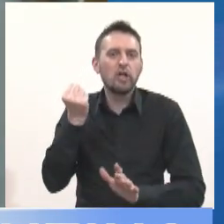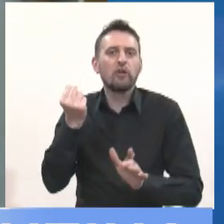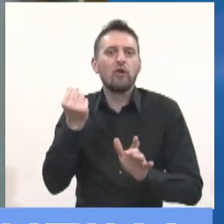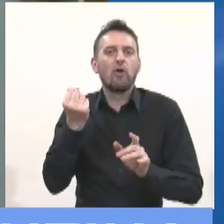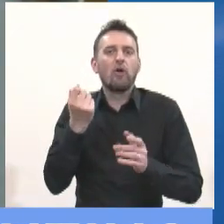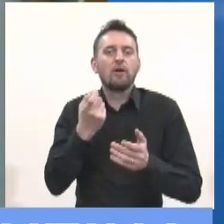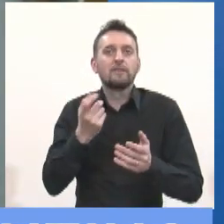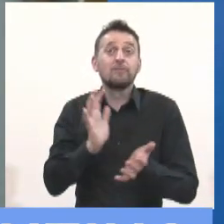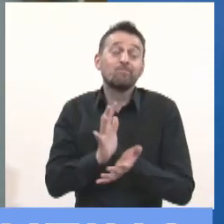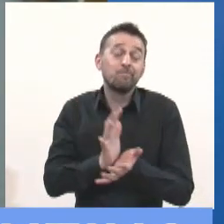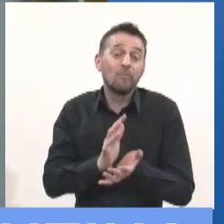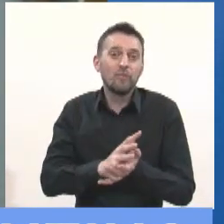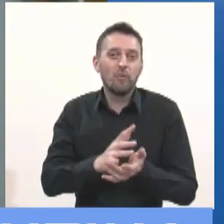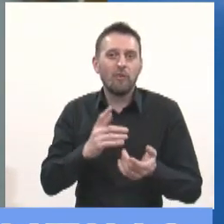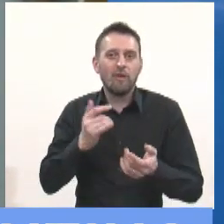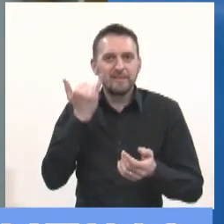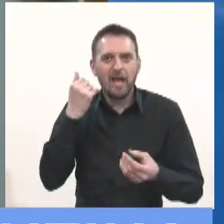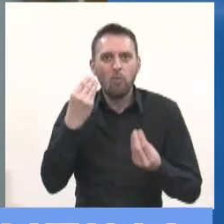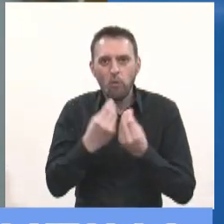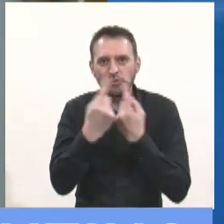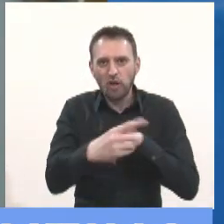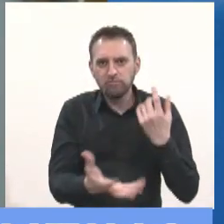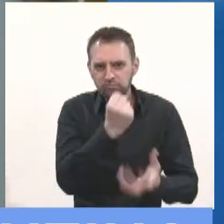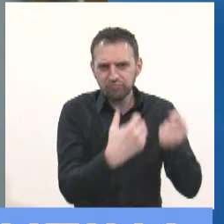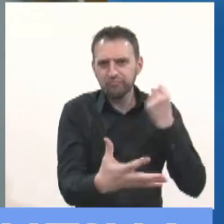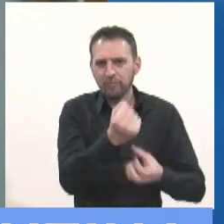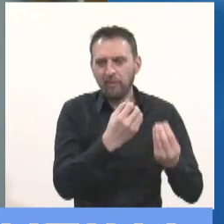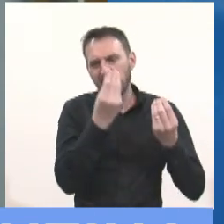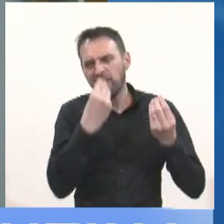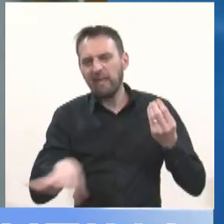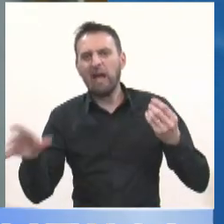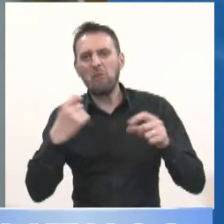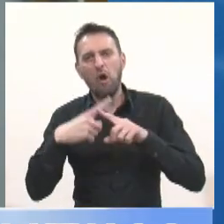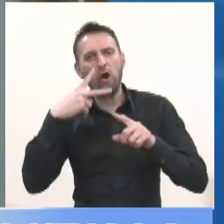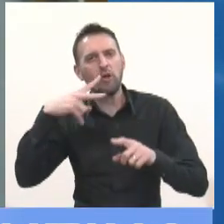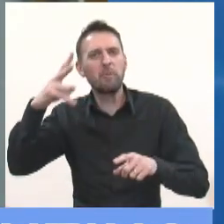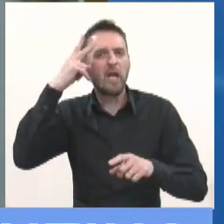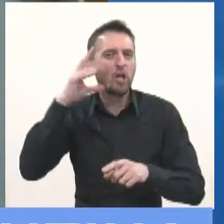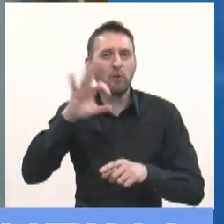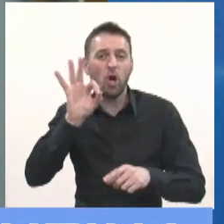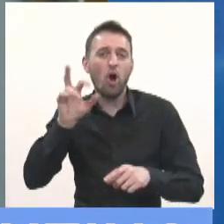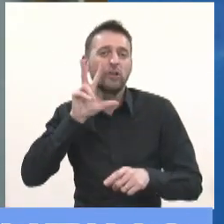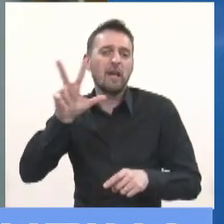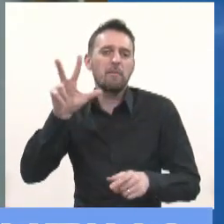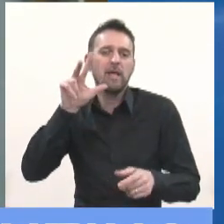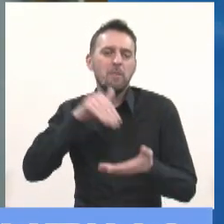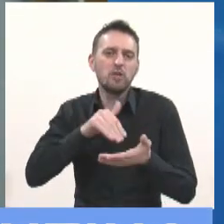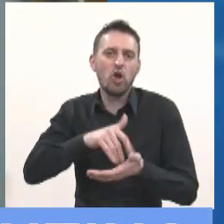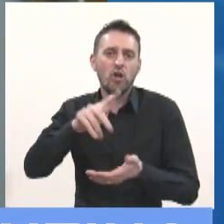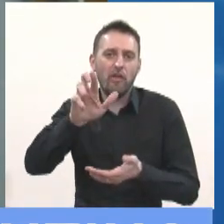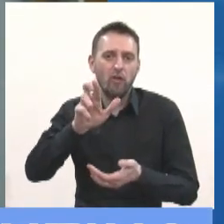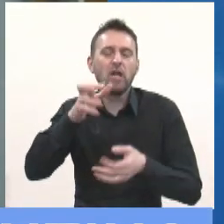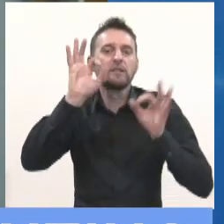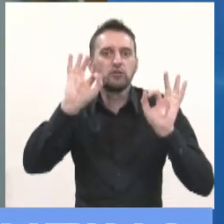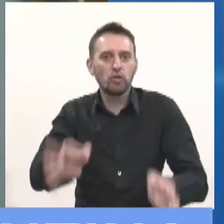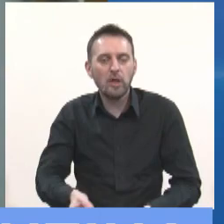deberíamos arriesgar lo que se ha logrado por unos 2.900 o 3.000 millones de dólares, que sé que van a